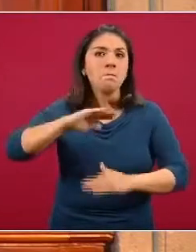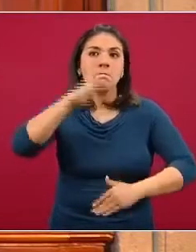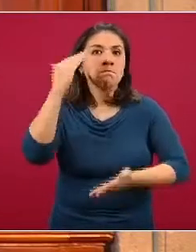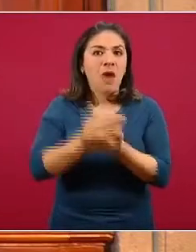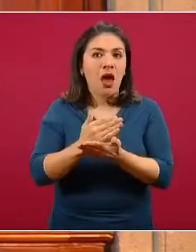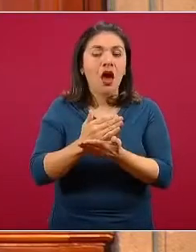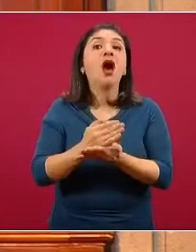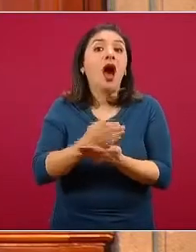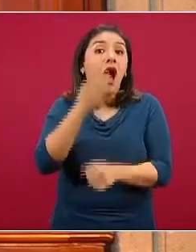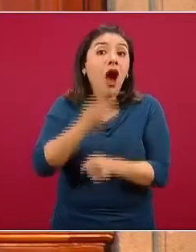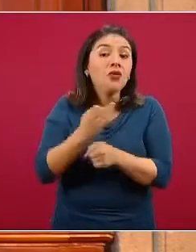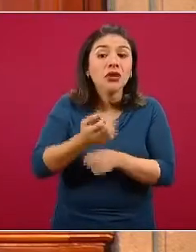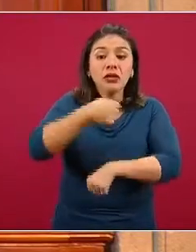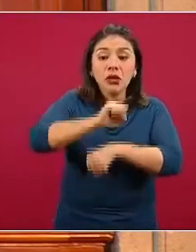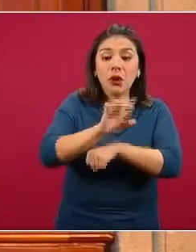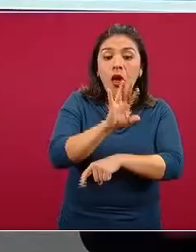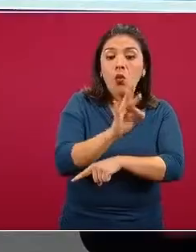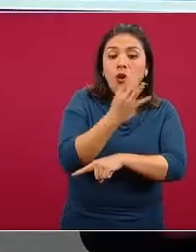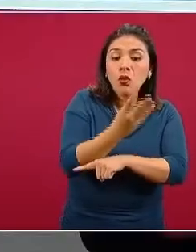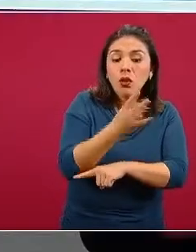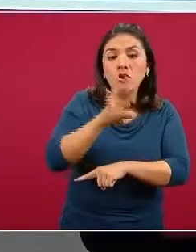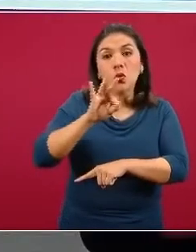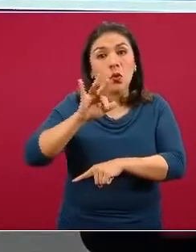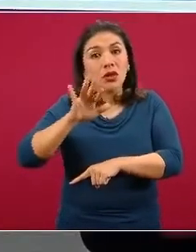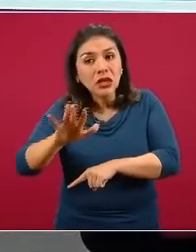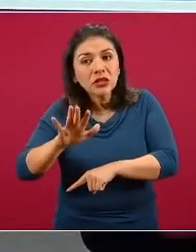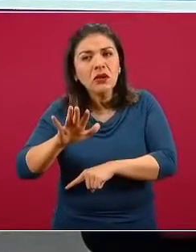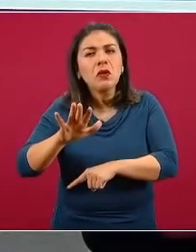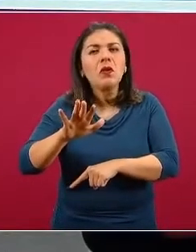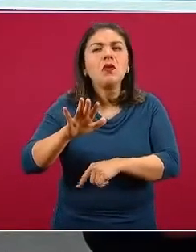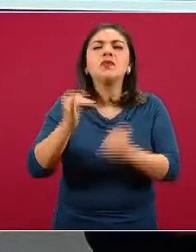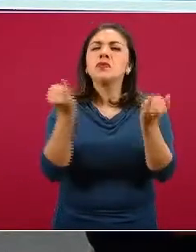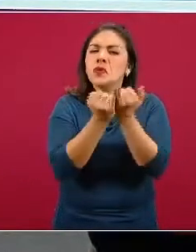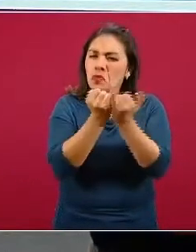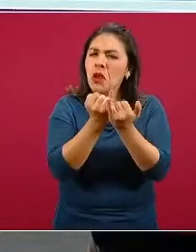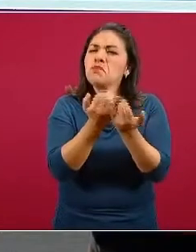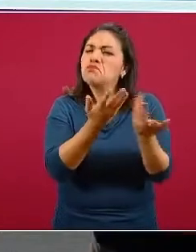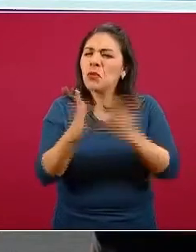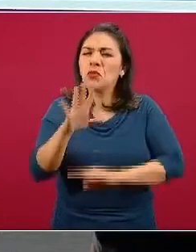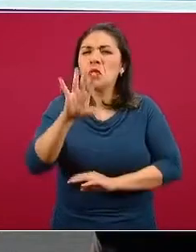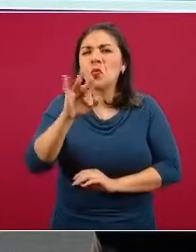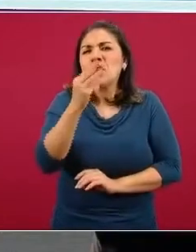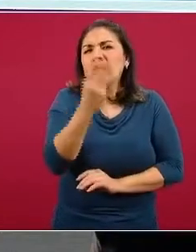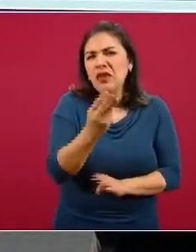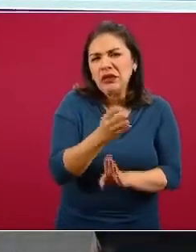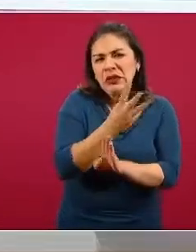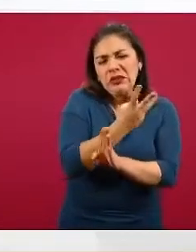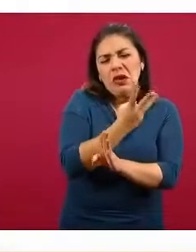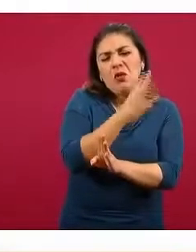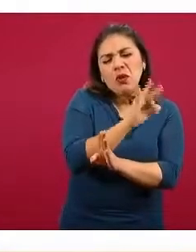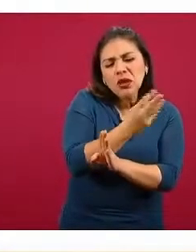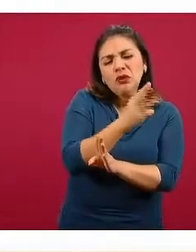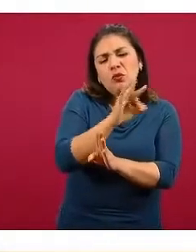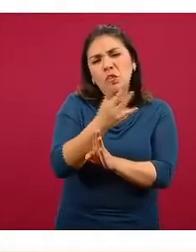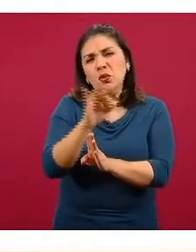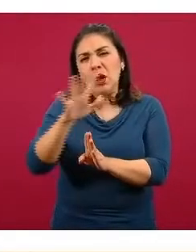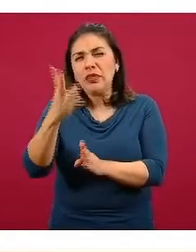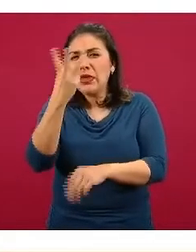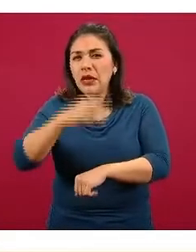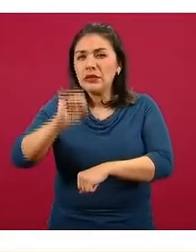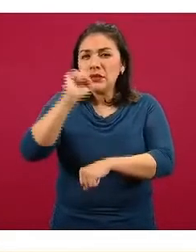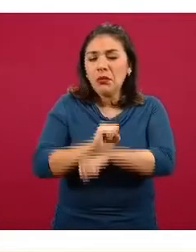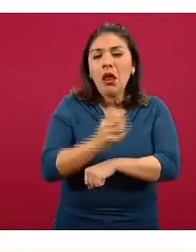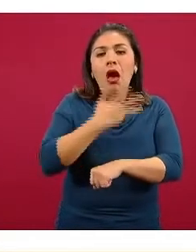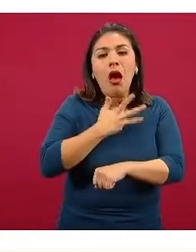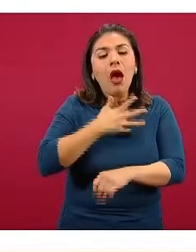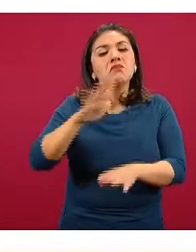y prácticamente entre la 44, 45, casi incluyendo también la 43, o sea, casi 3 semanas en donde ya hay